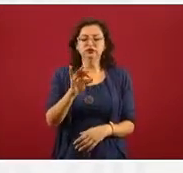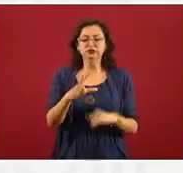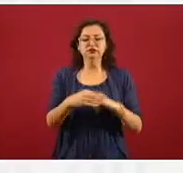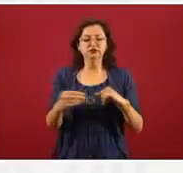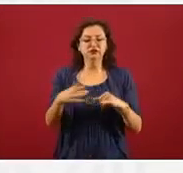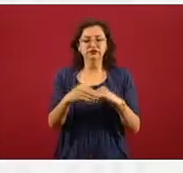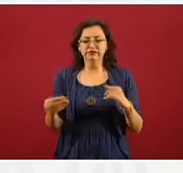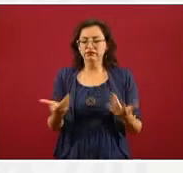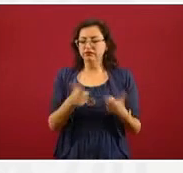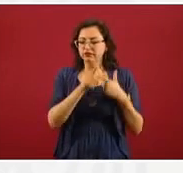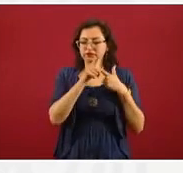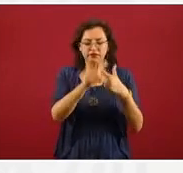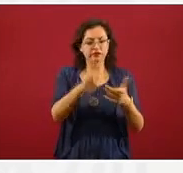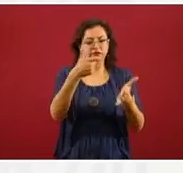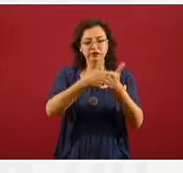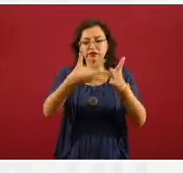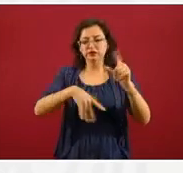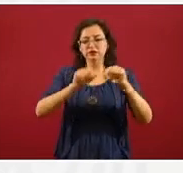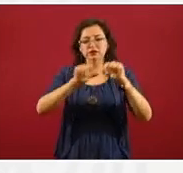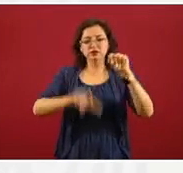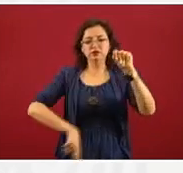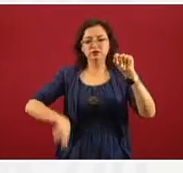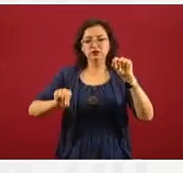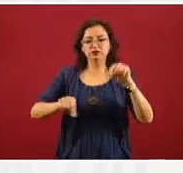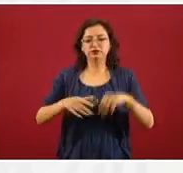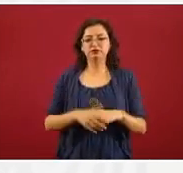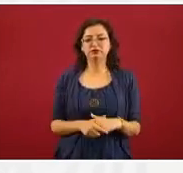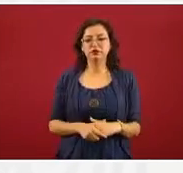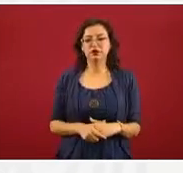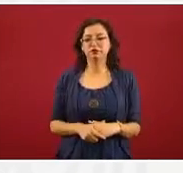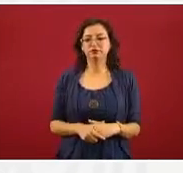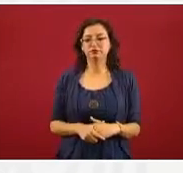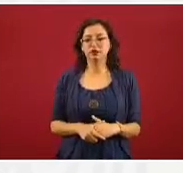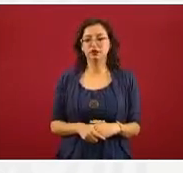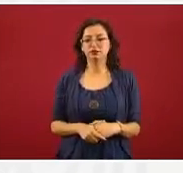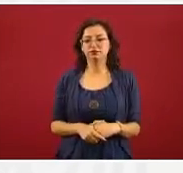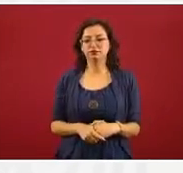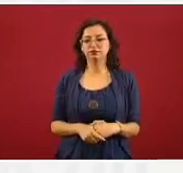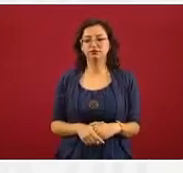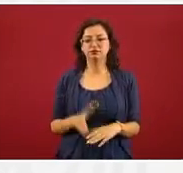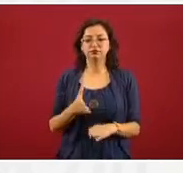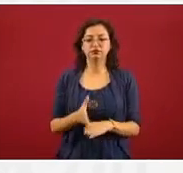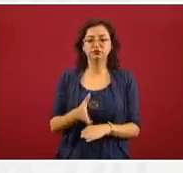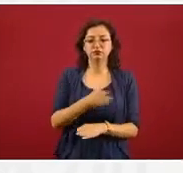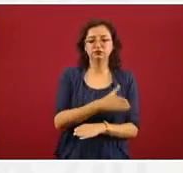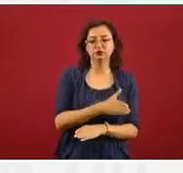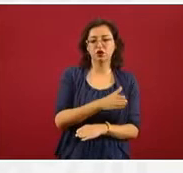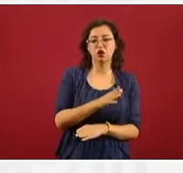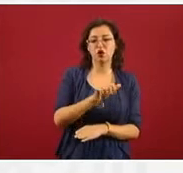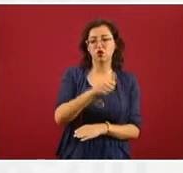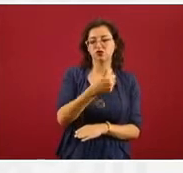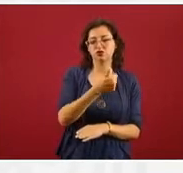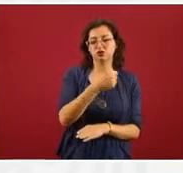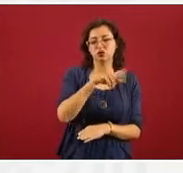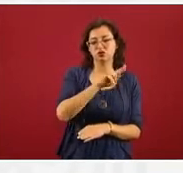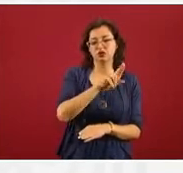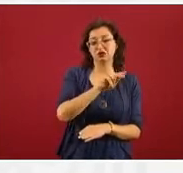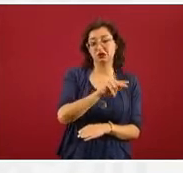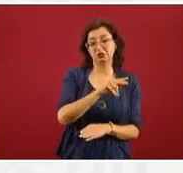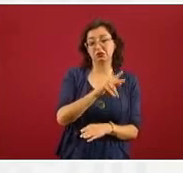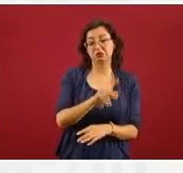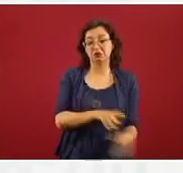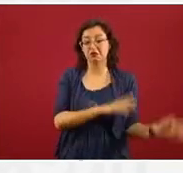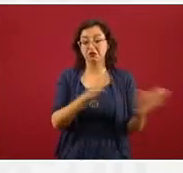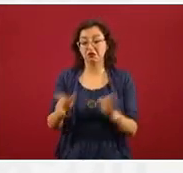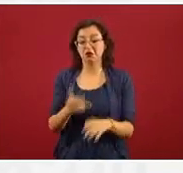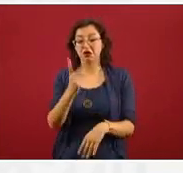centavos promedio nacional. Antes estaba a 11.80, de hecho bajó en